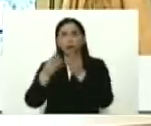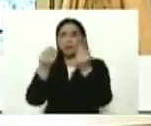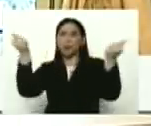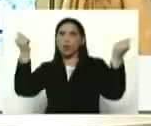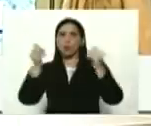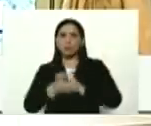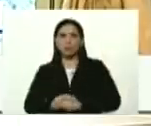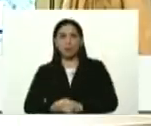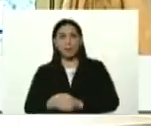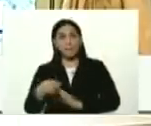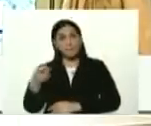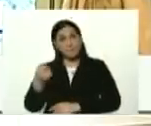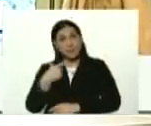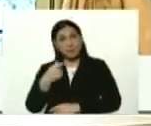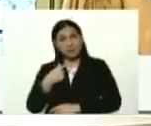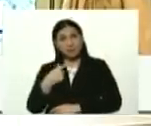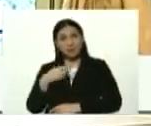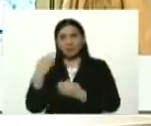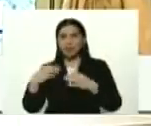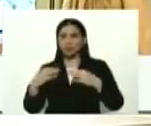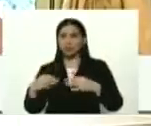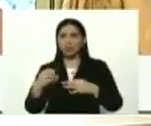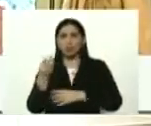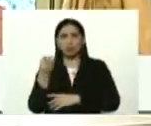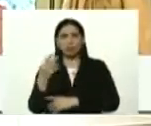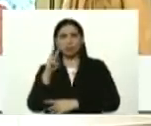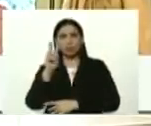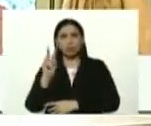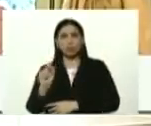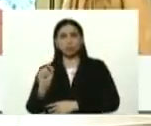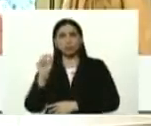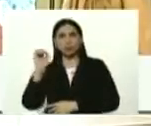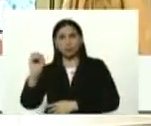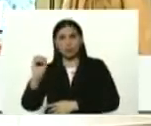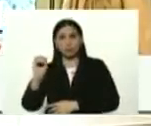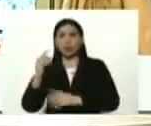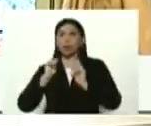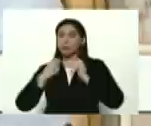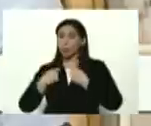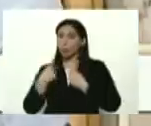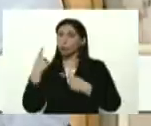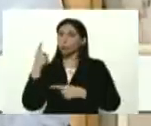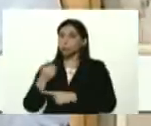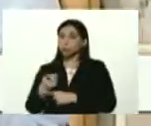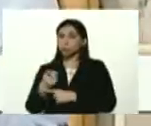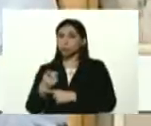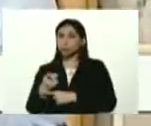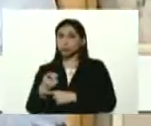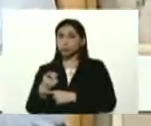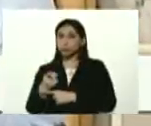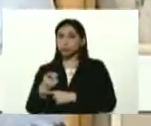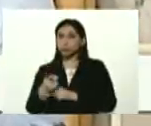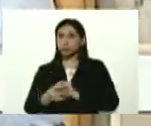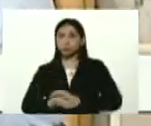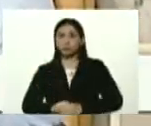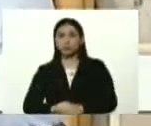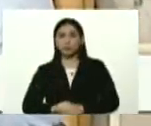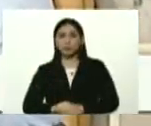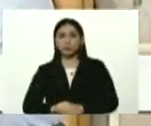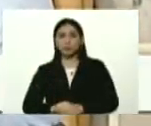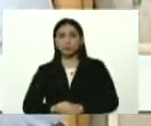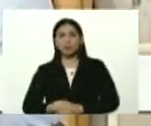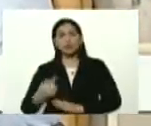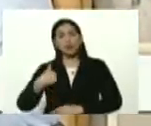La medicina natural, el Congreso 2.0, viene el segundo Congreso, Aristóbulo Isturiz Almeida,